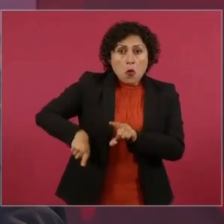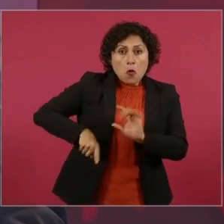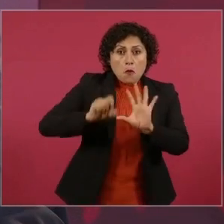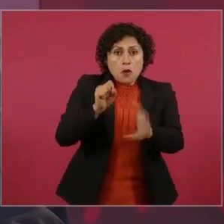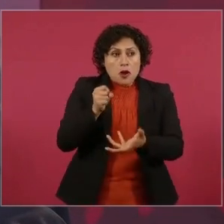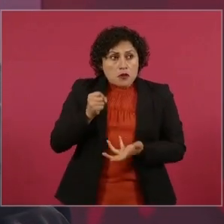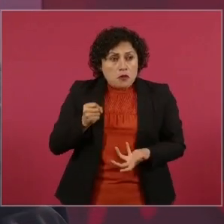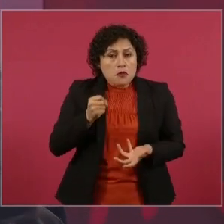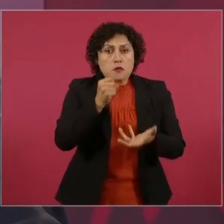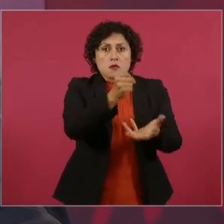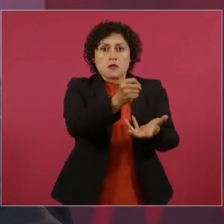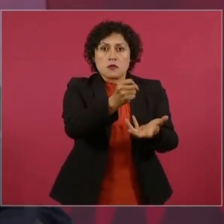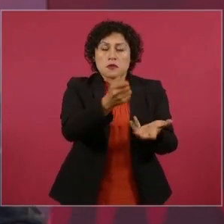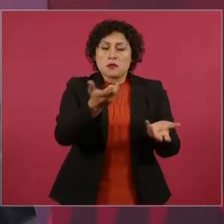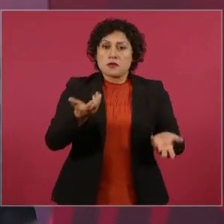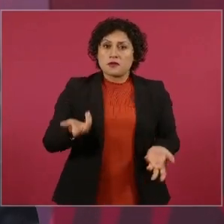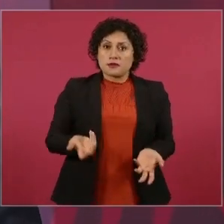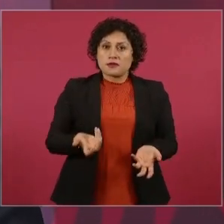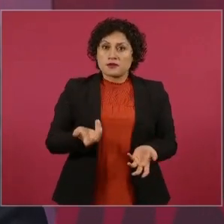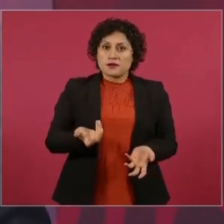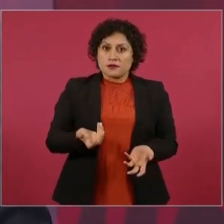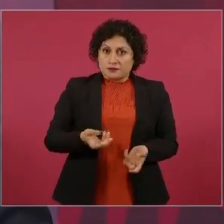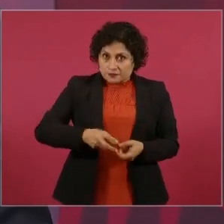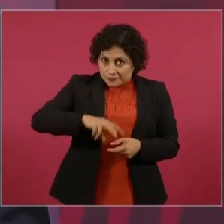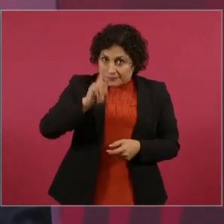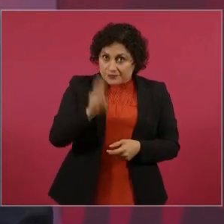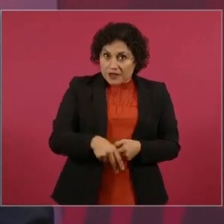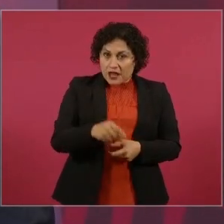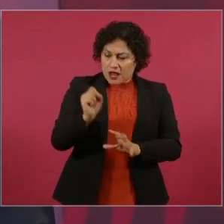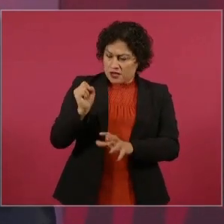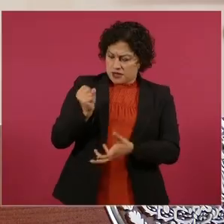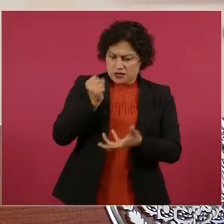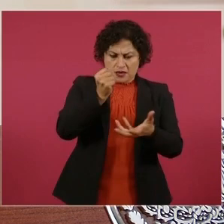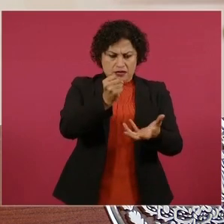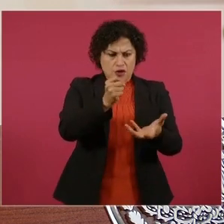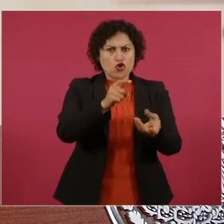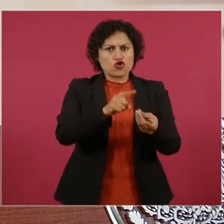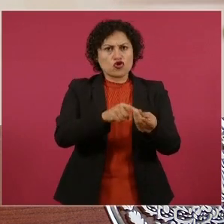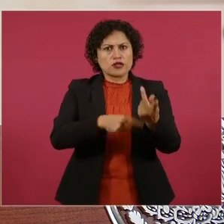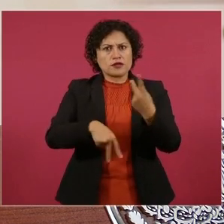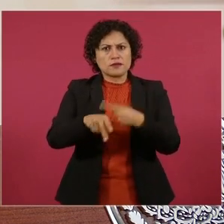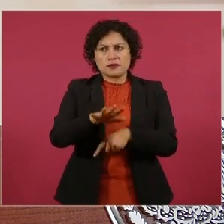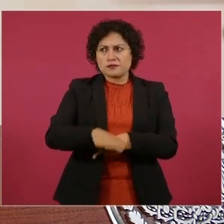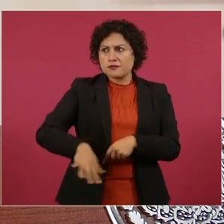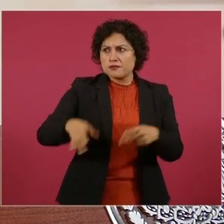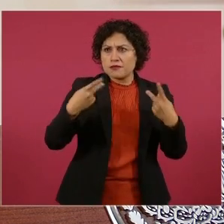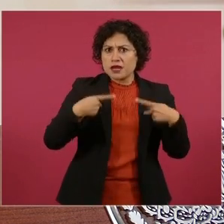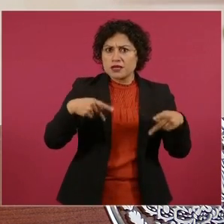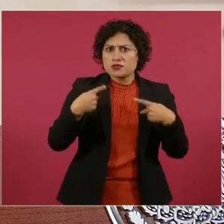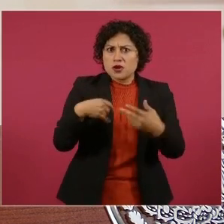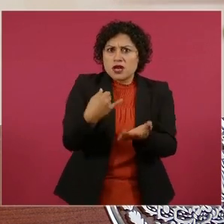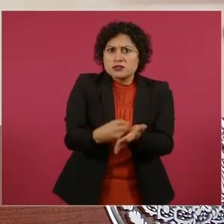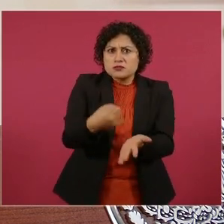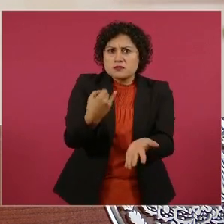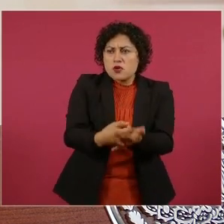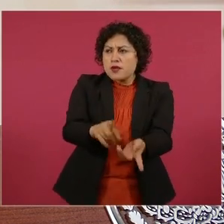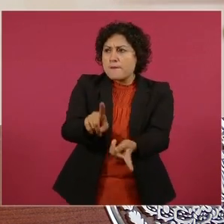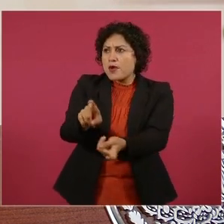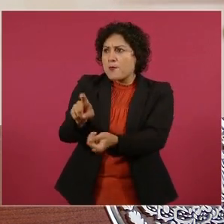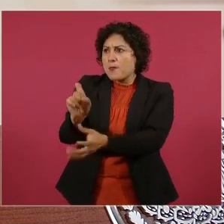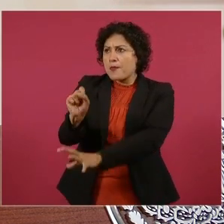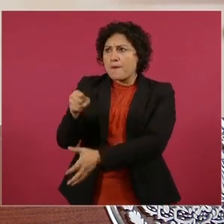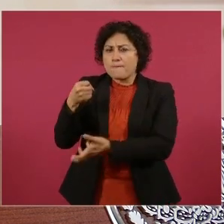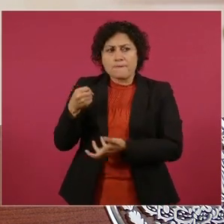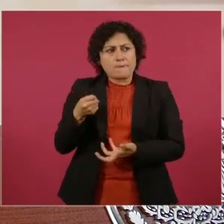edario Sí con dinero del pueblo los